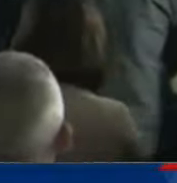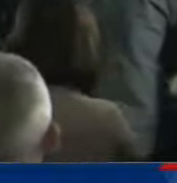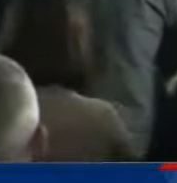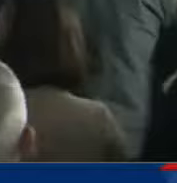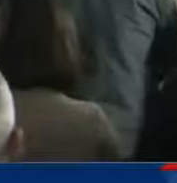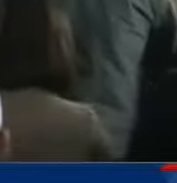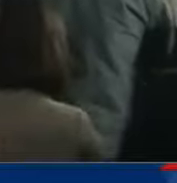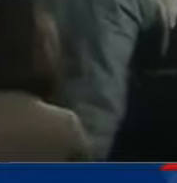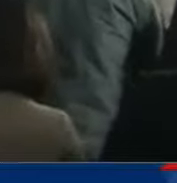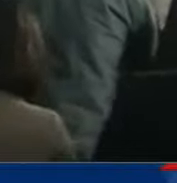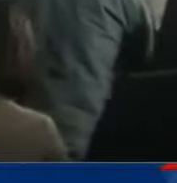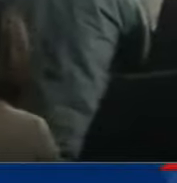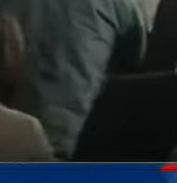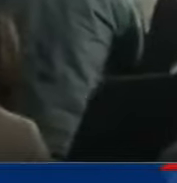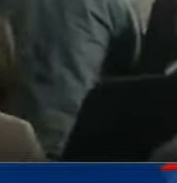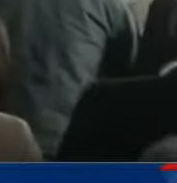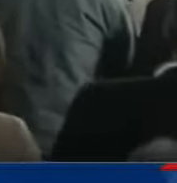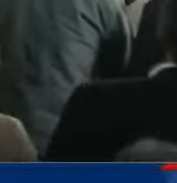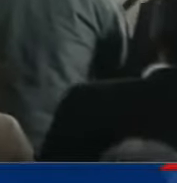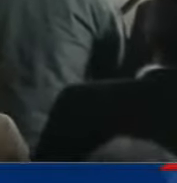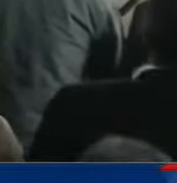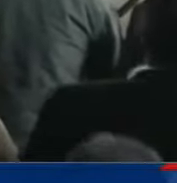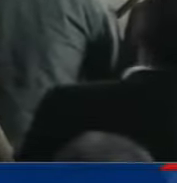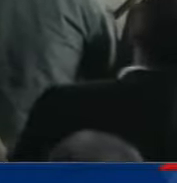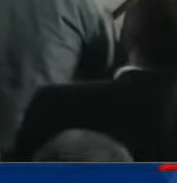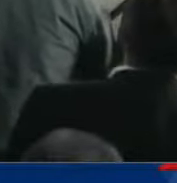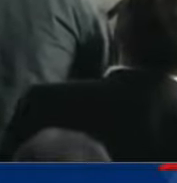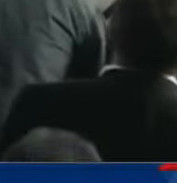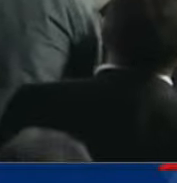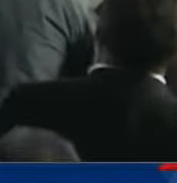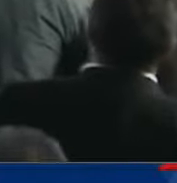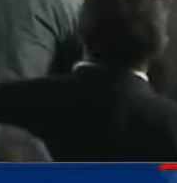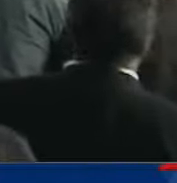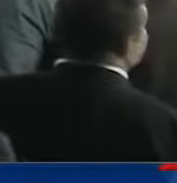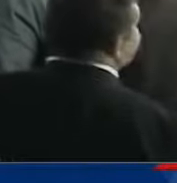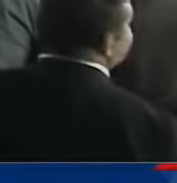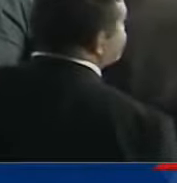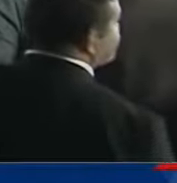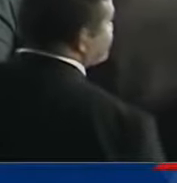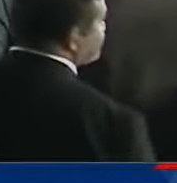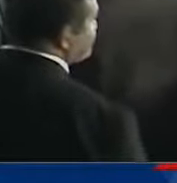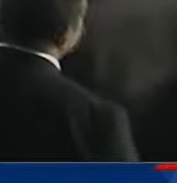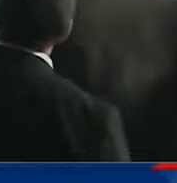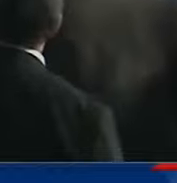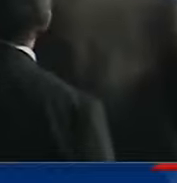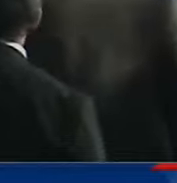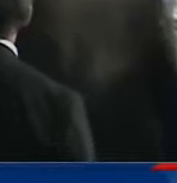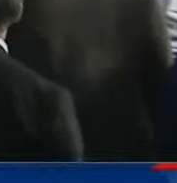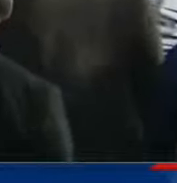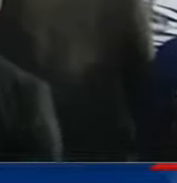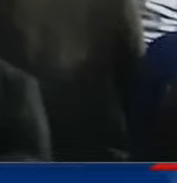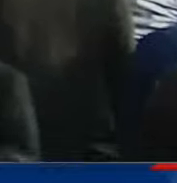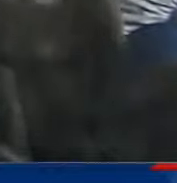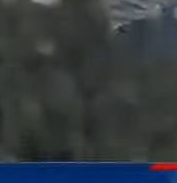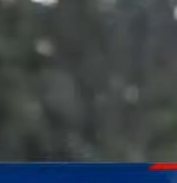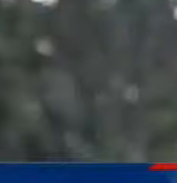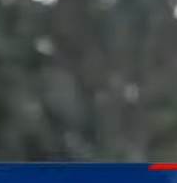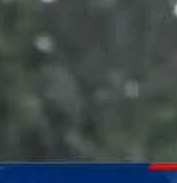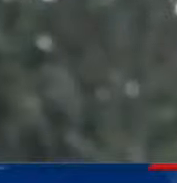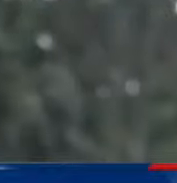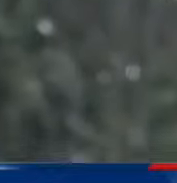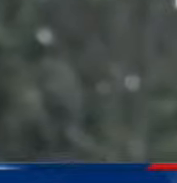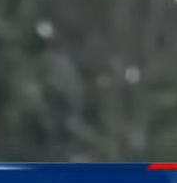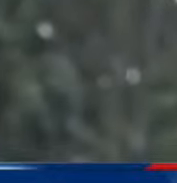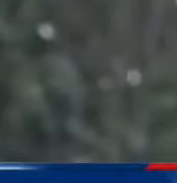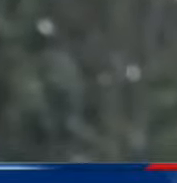reja la palma bendita. Pongan en la reja la palma bendita. Alumbra, alumbra, alumbra. Alumbrame